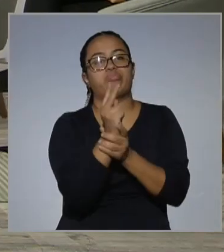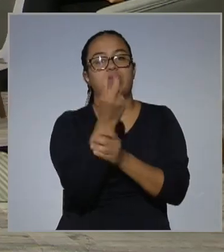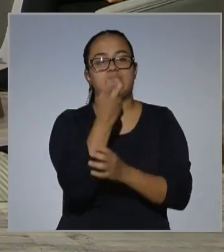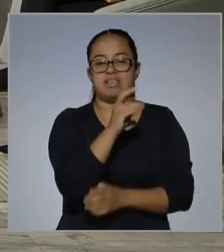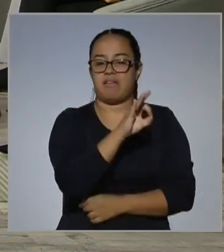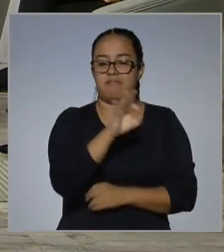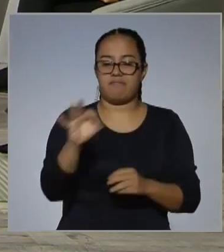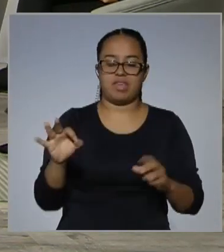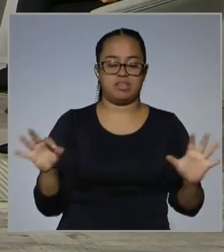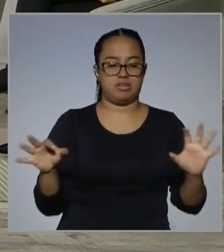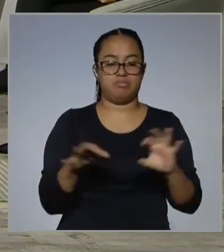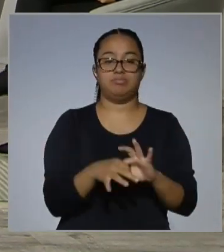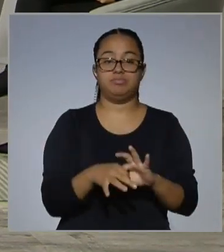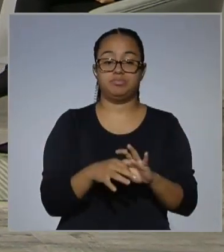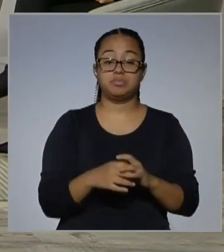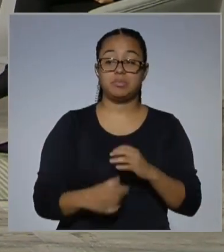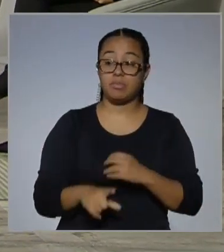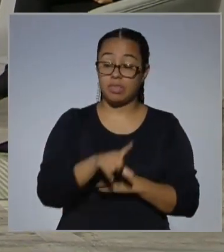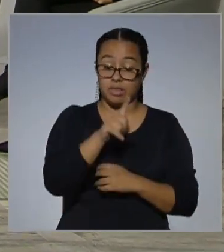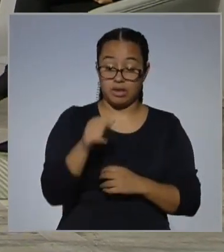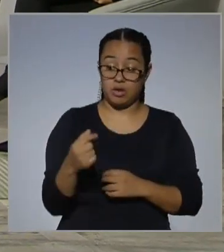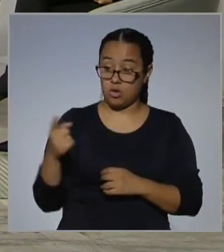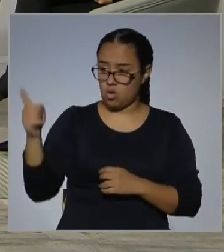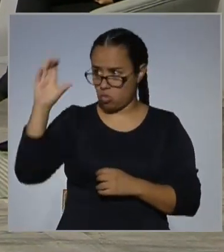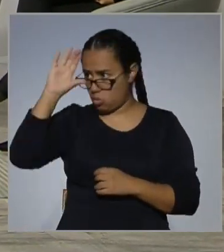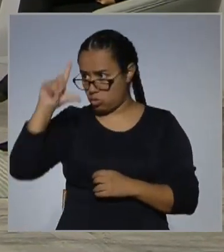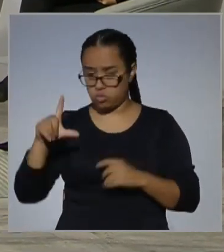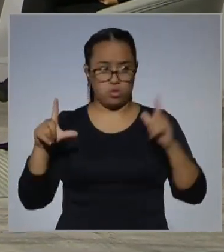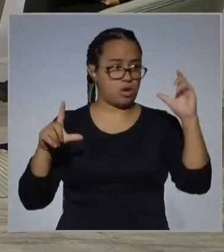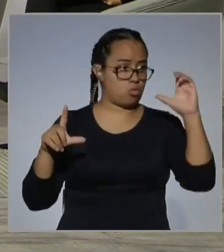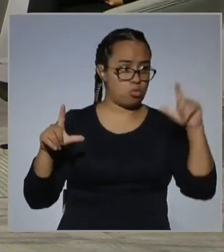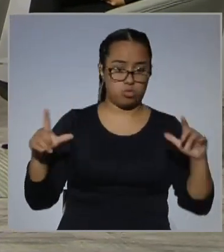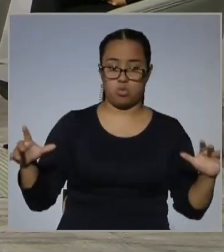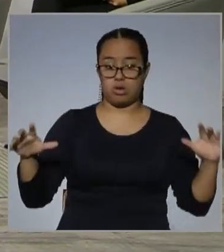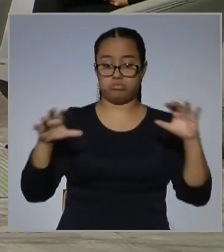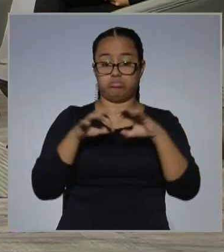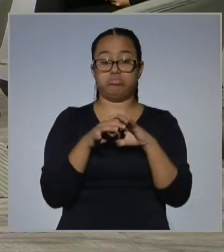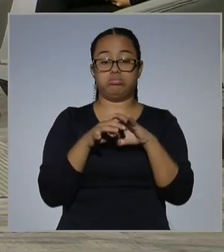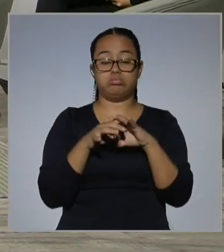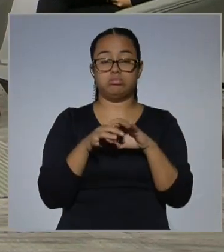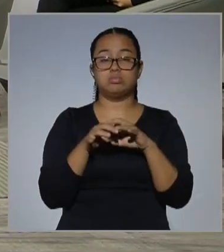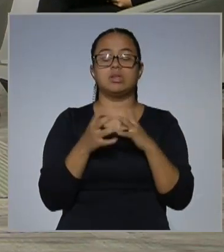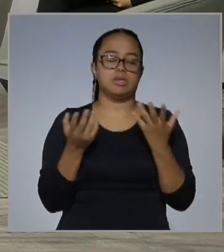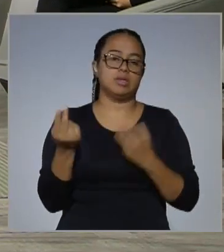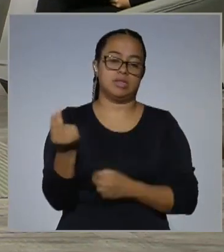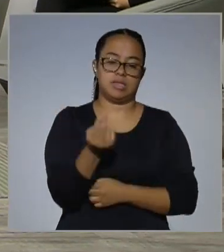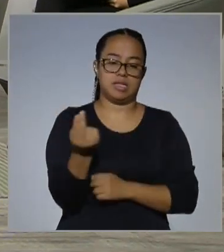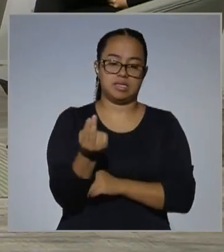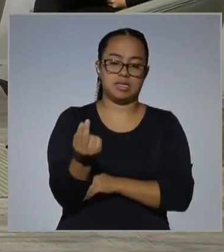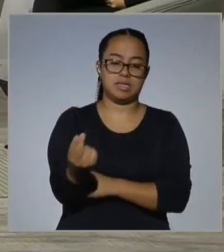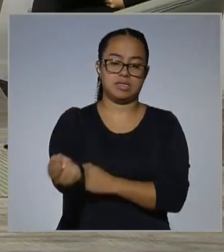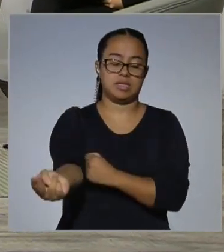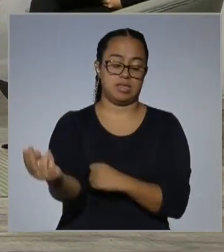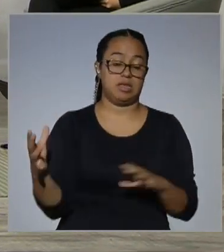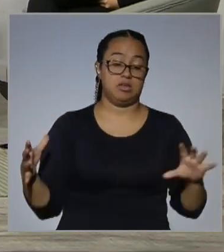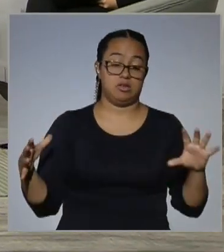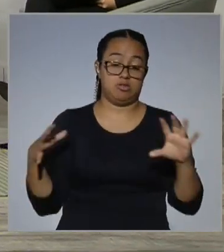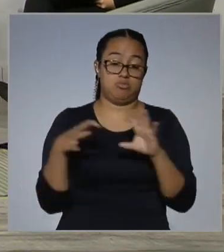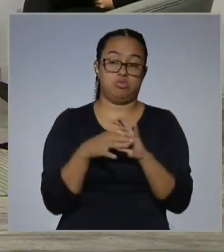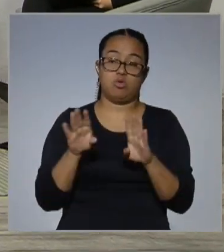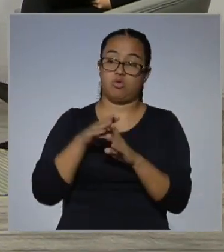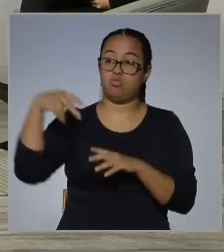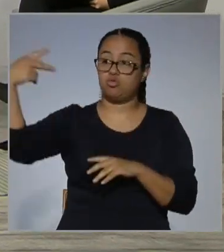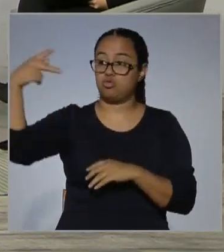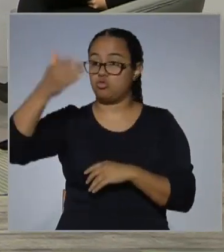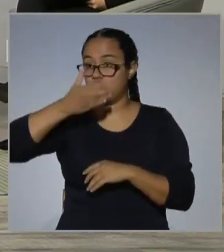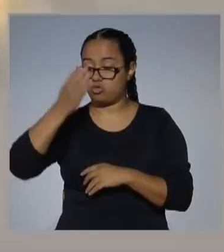obviamente, cuando viene este encuentro de dos culturas, había que, pues de alguna manera también fusionar lo que eran las costumbres